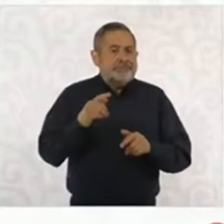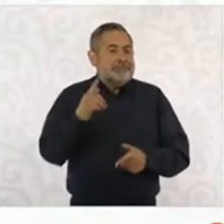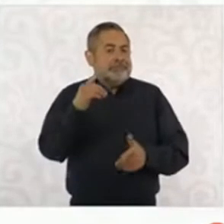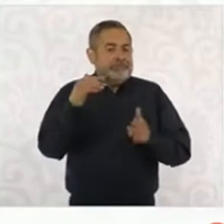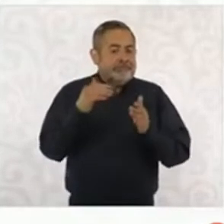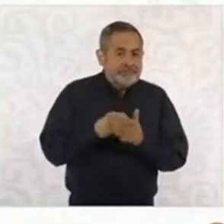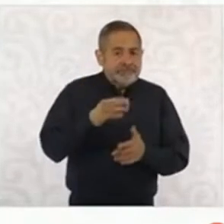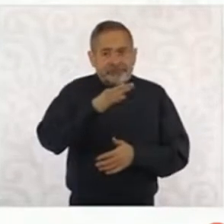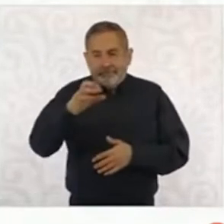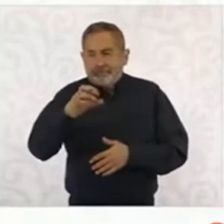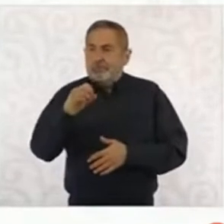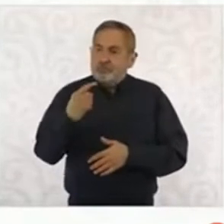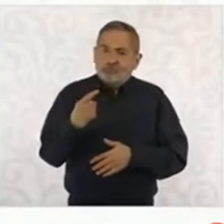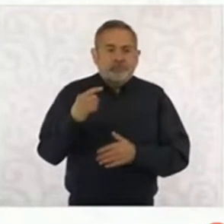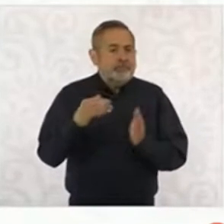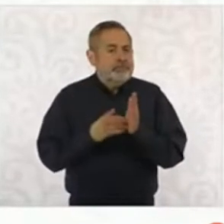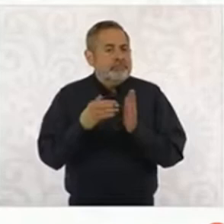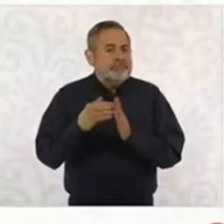pesos.